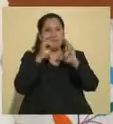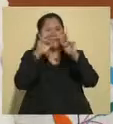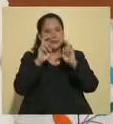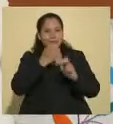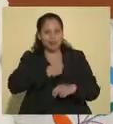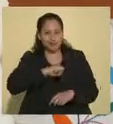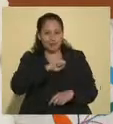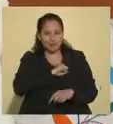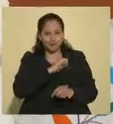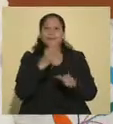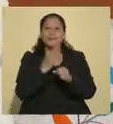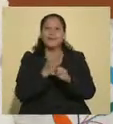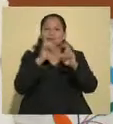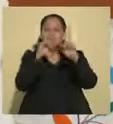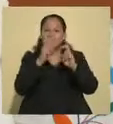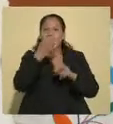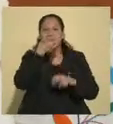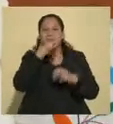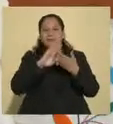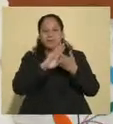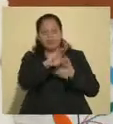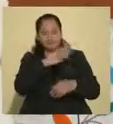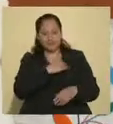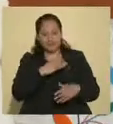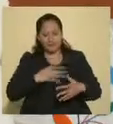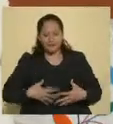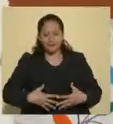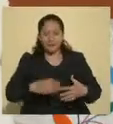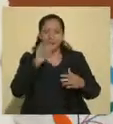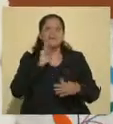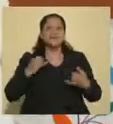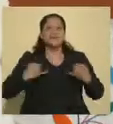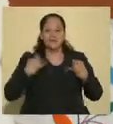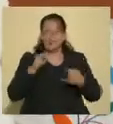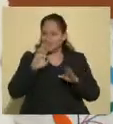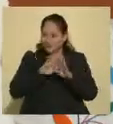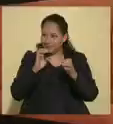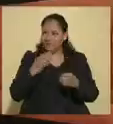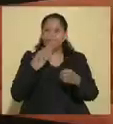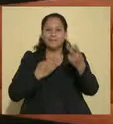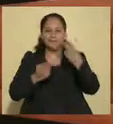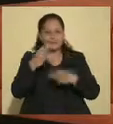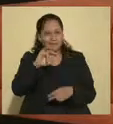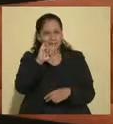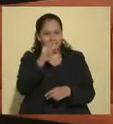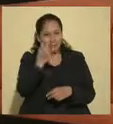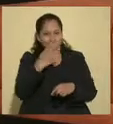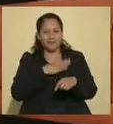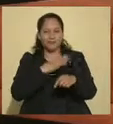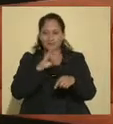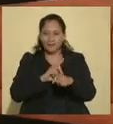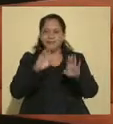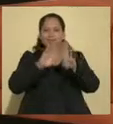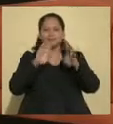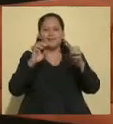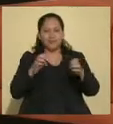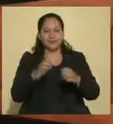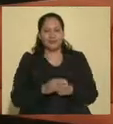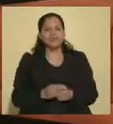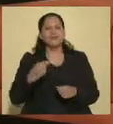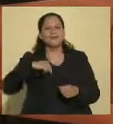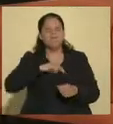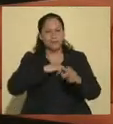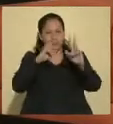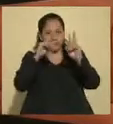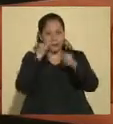salud, hablando de anticonceptivos para las adolescentes, ¿cómo estás? Bienvenida, exactamente. Claro que sí, muy buenos días, ¿cómo están? Muy y bien, vamos gracias. a hablar